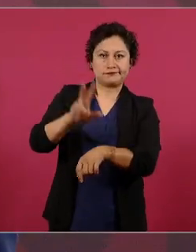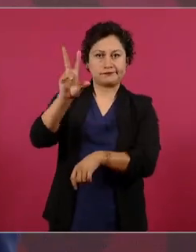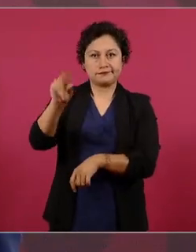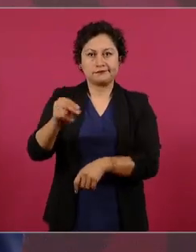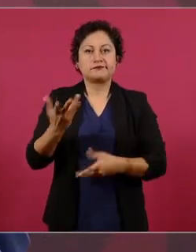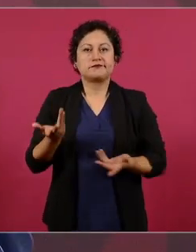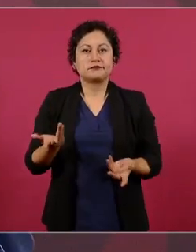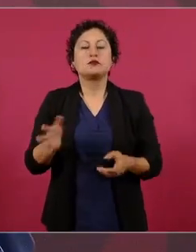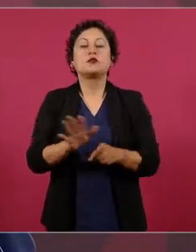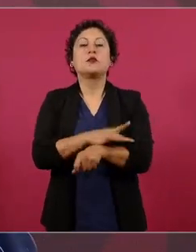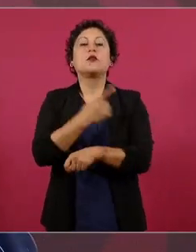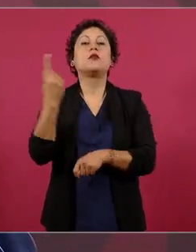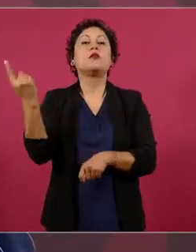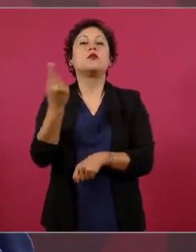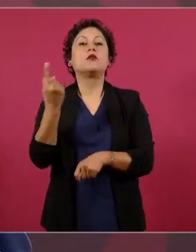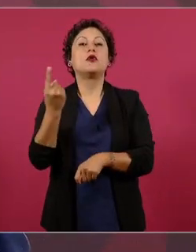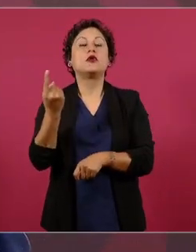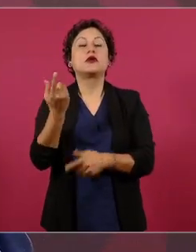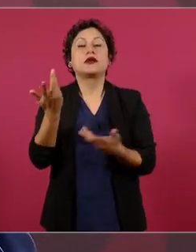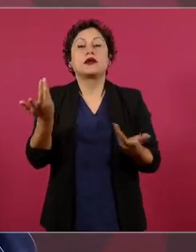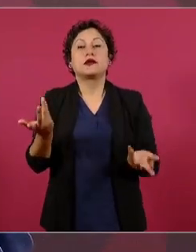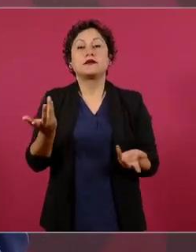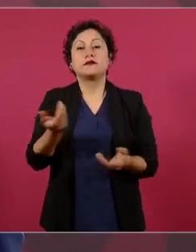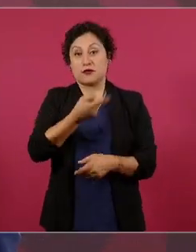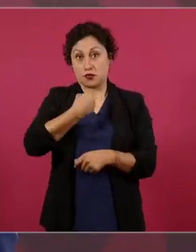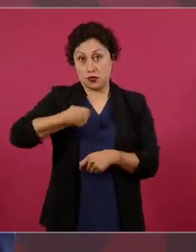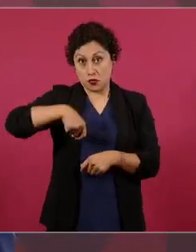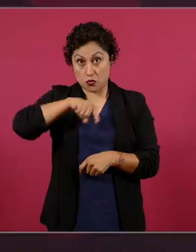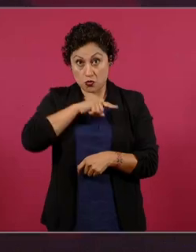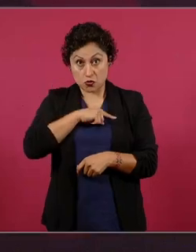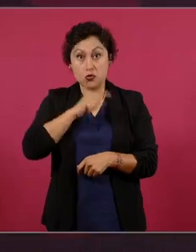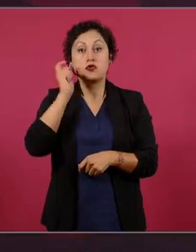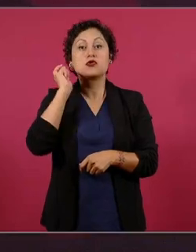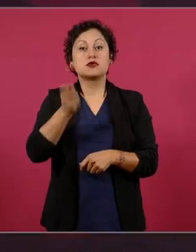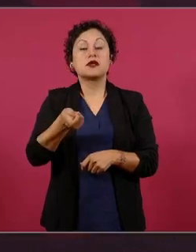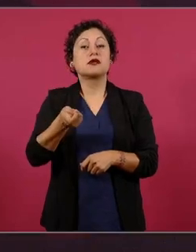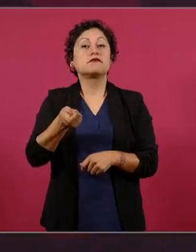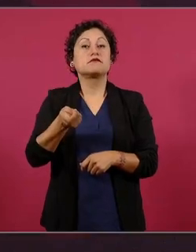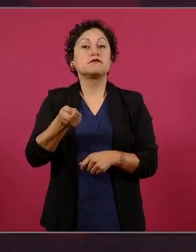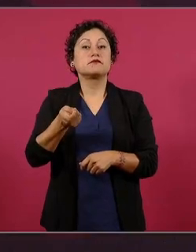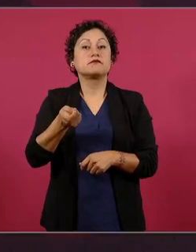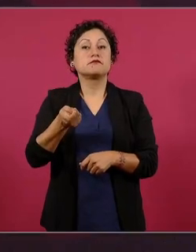porque nosotros no nos dejamos chantajear por nadie,